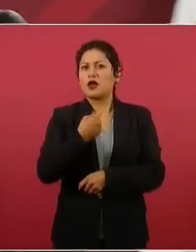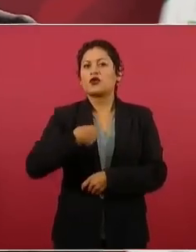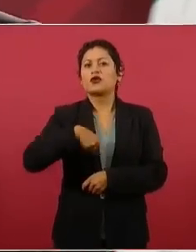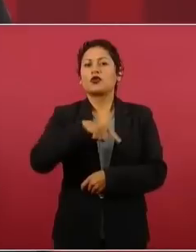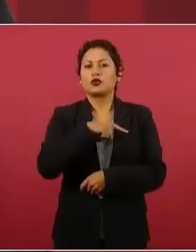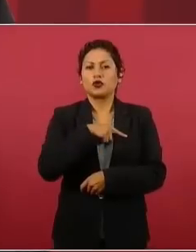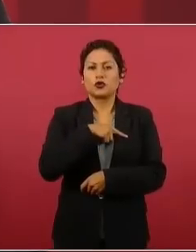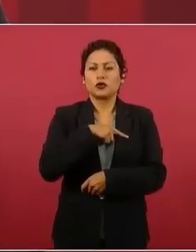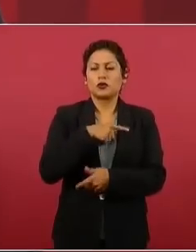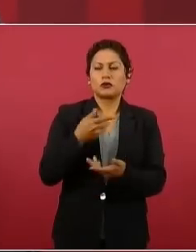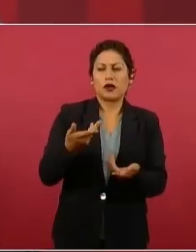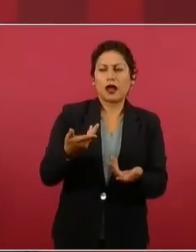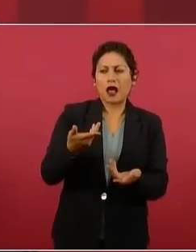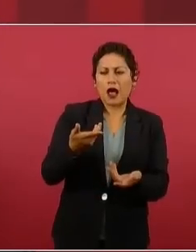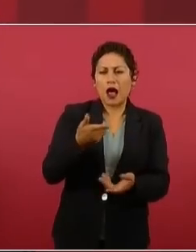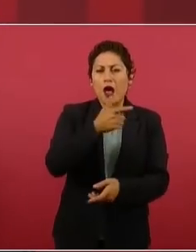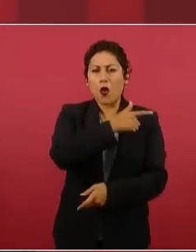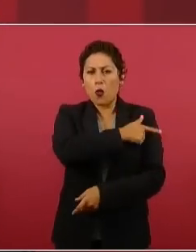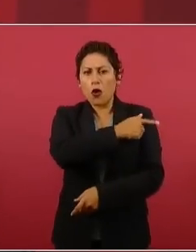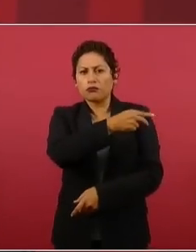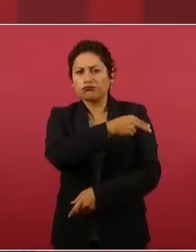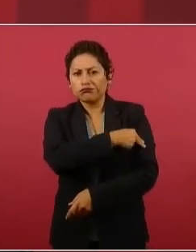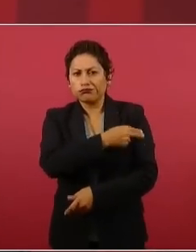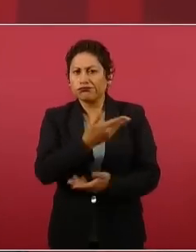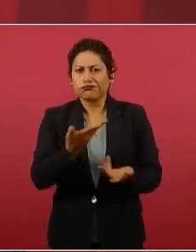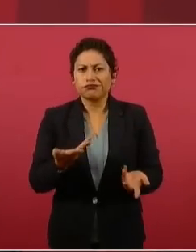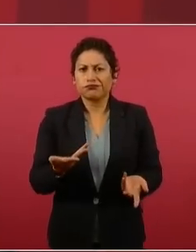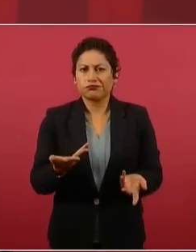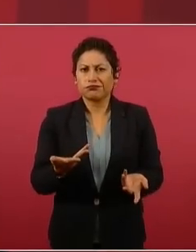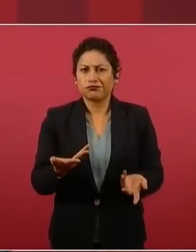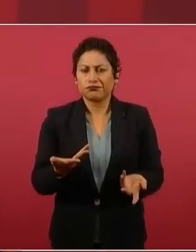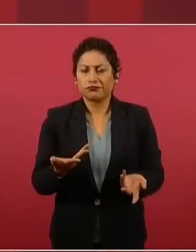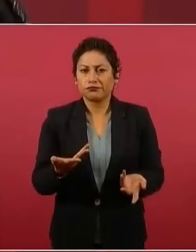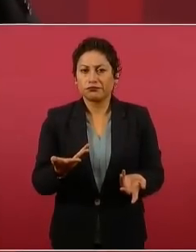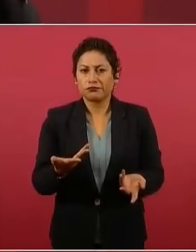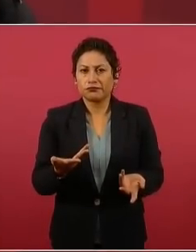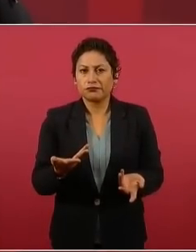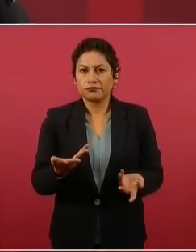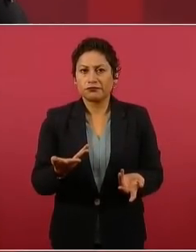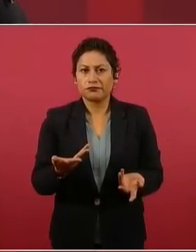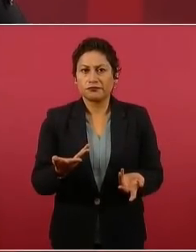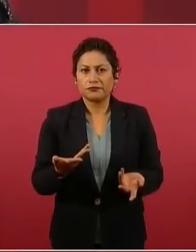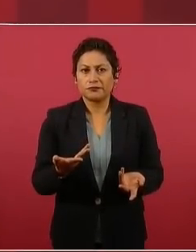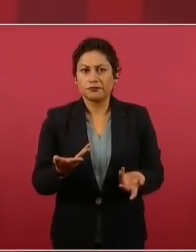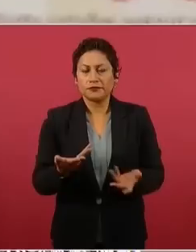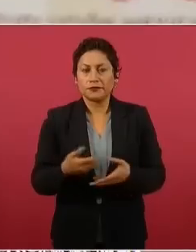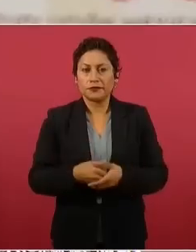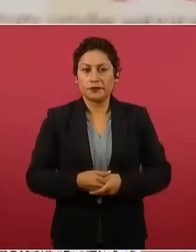Nacional